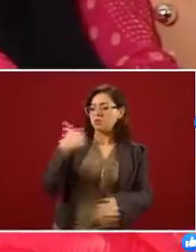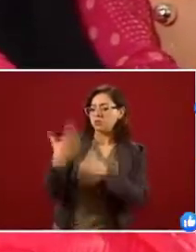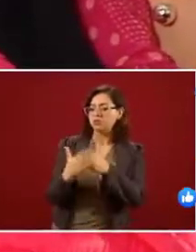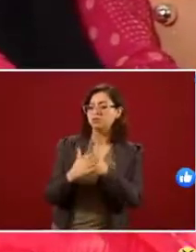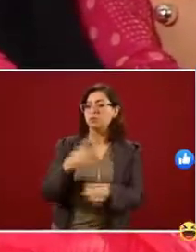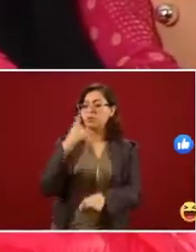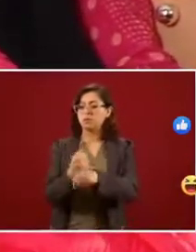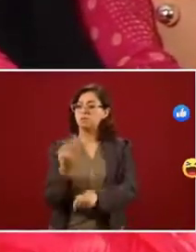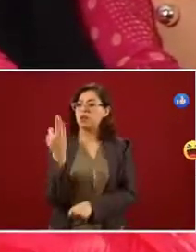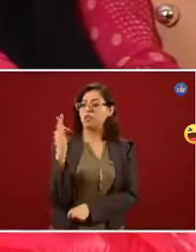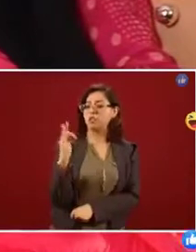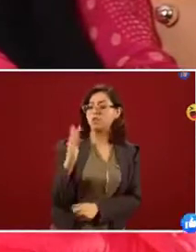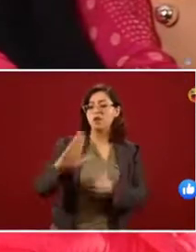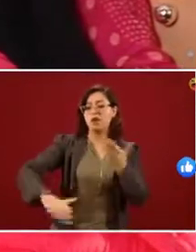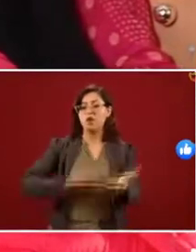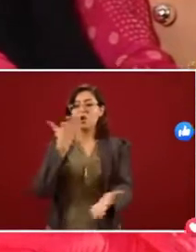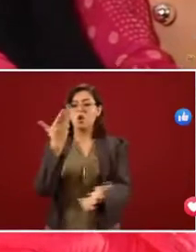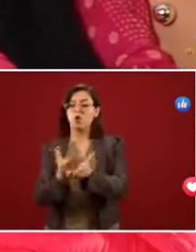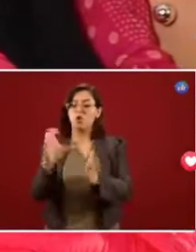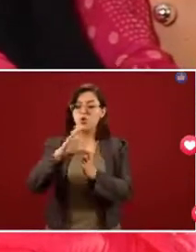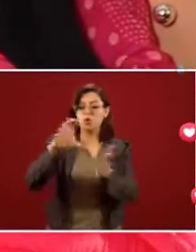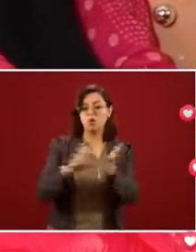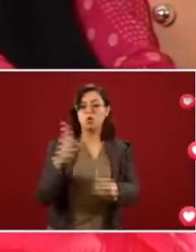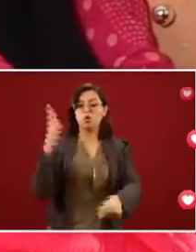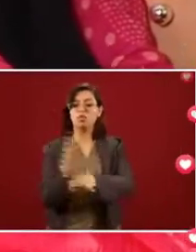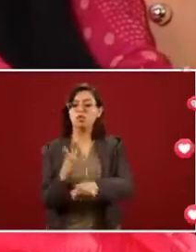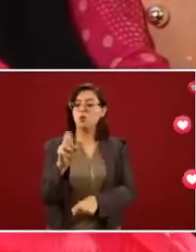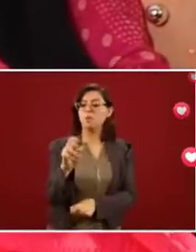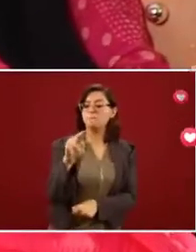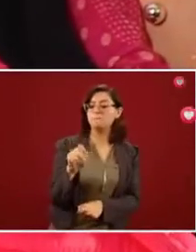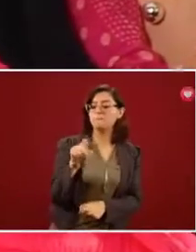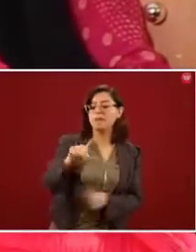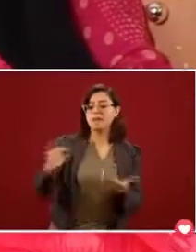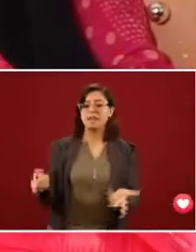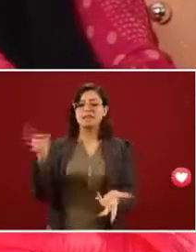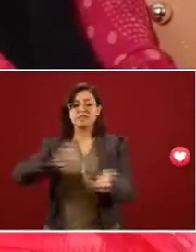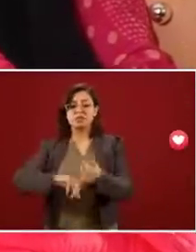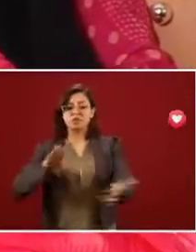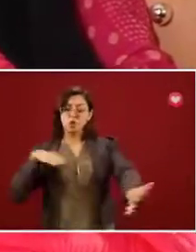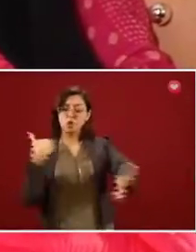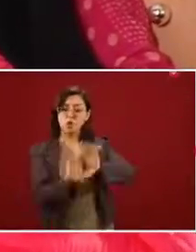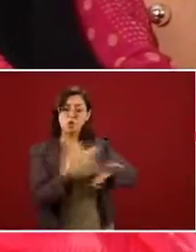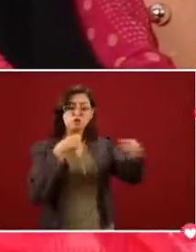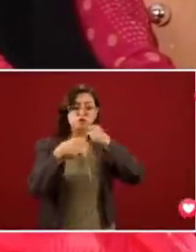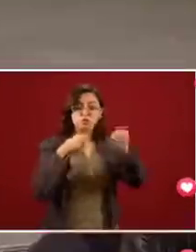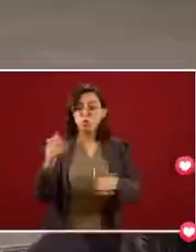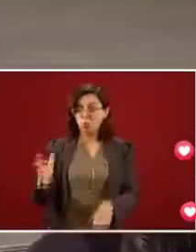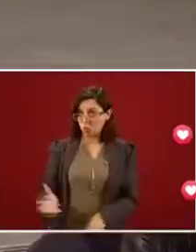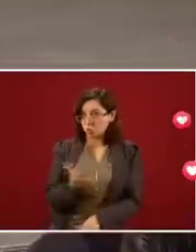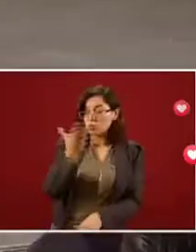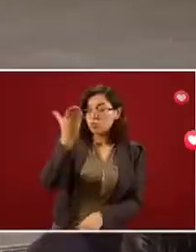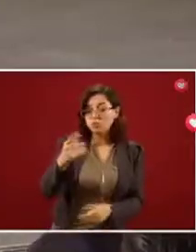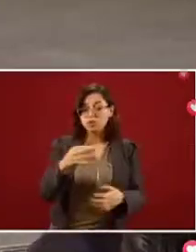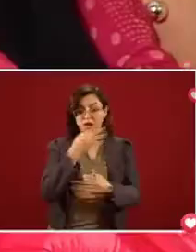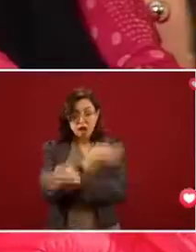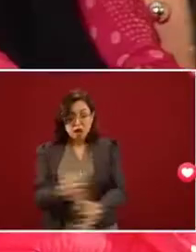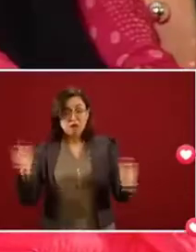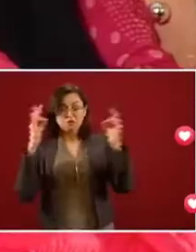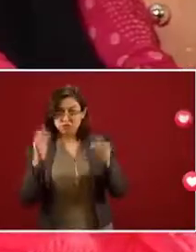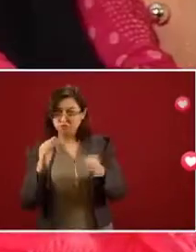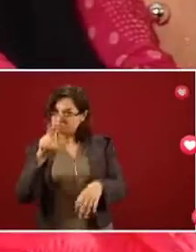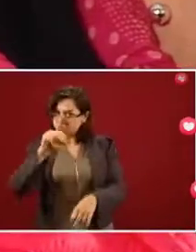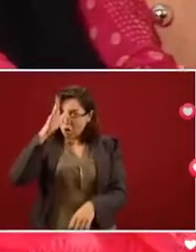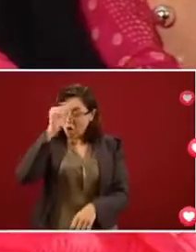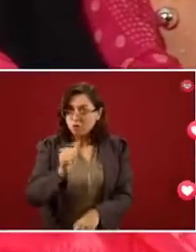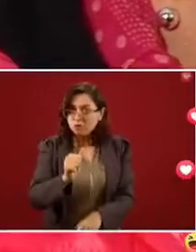presenta un código penal único que contenga este tipo de medidas usted desde esta tribuna las va a condenar claro